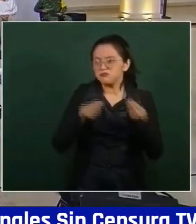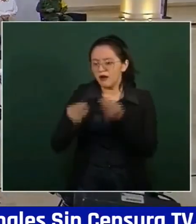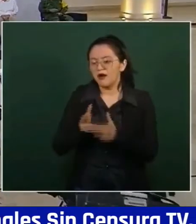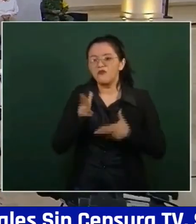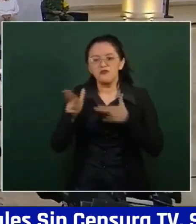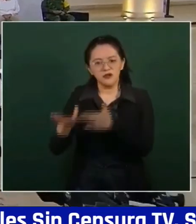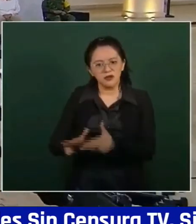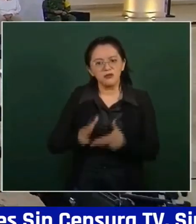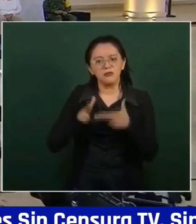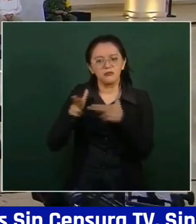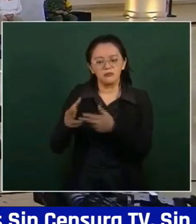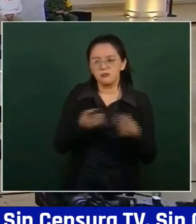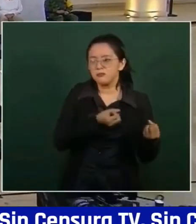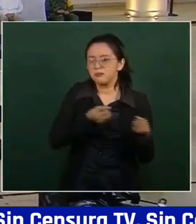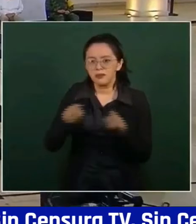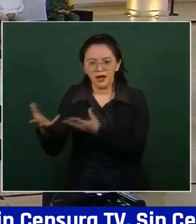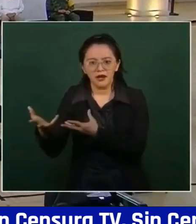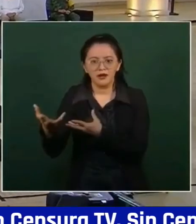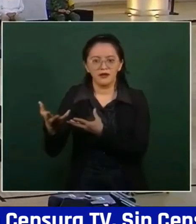ferrocarriles,